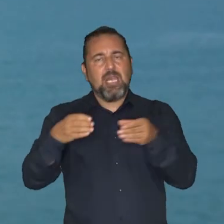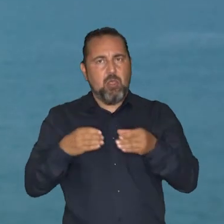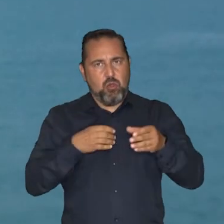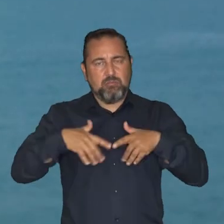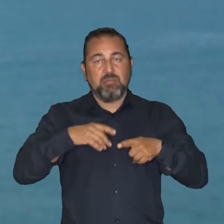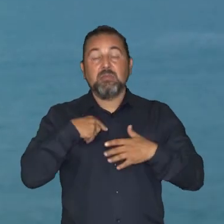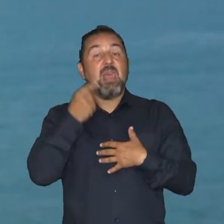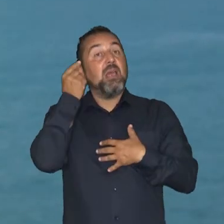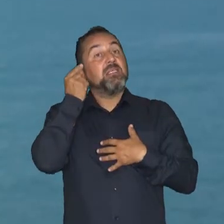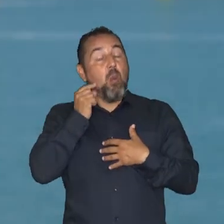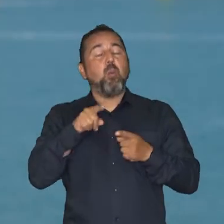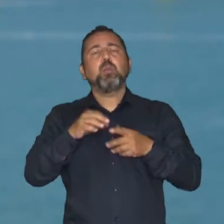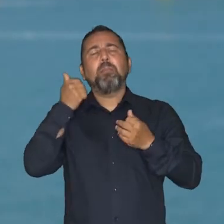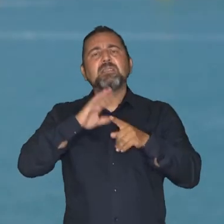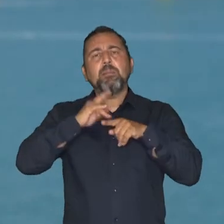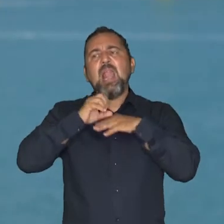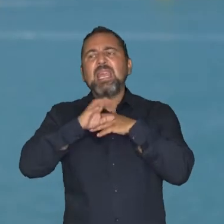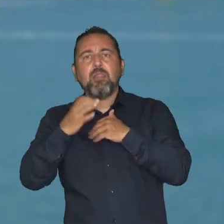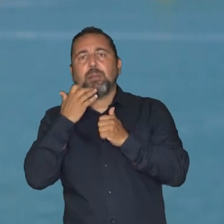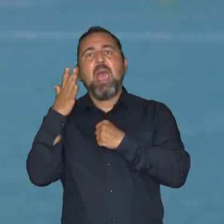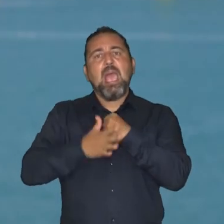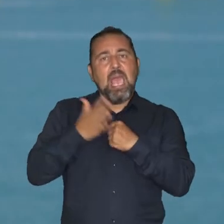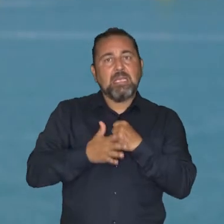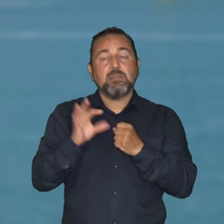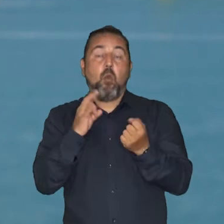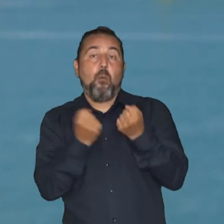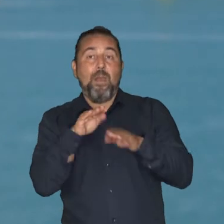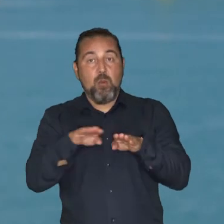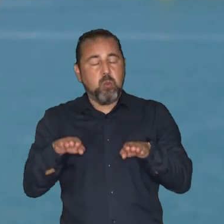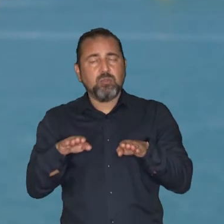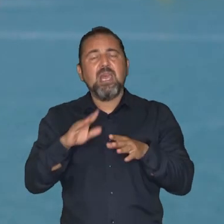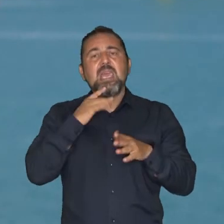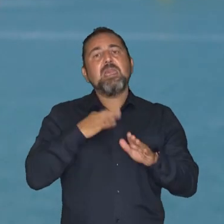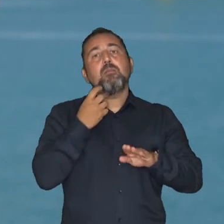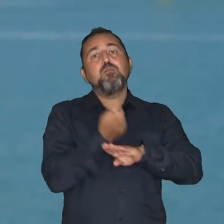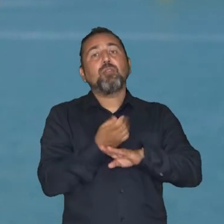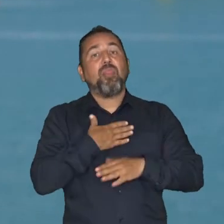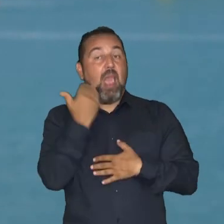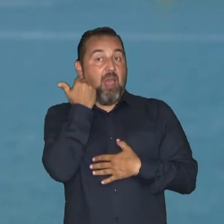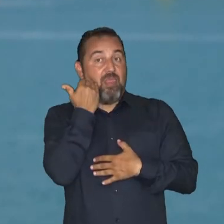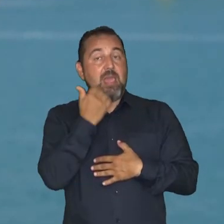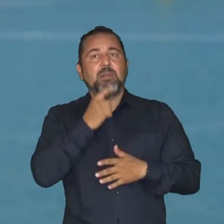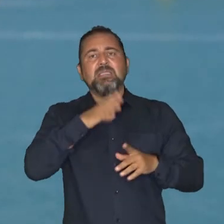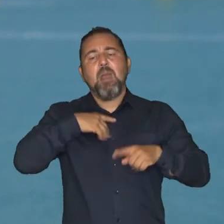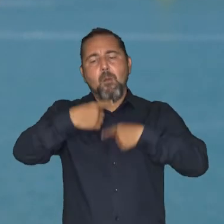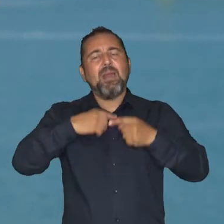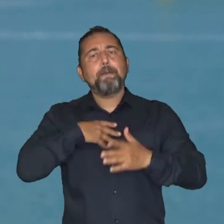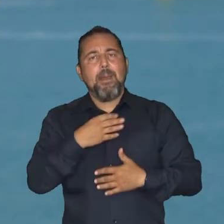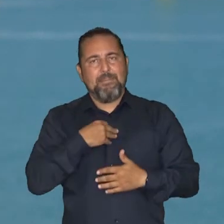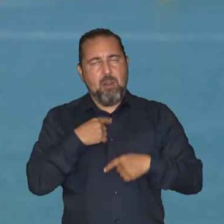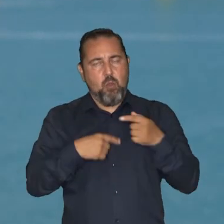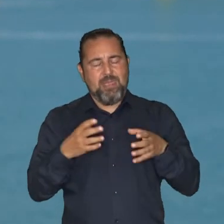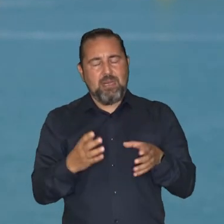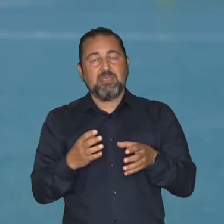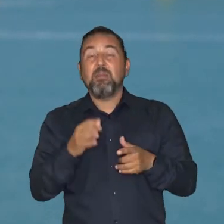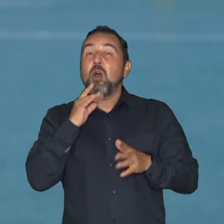en el movimiento de contenedores. El puerto de Sagunto principalmente en graneles líquidos como el gas y vehículos, y el puerto de